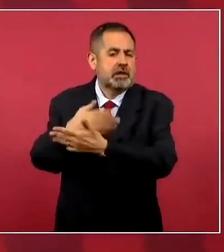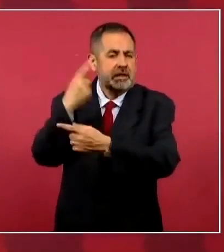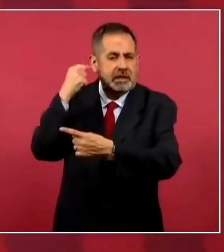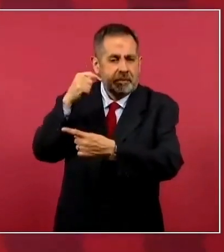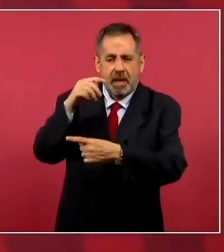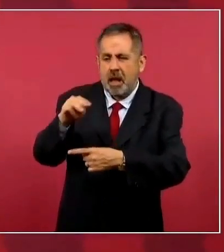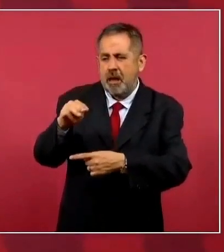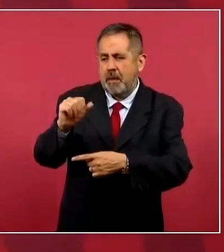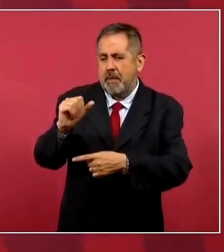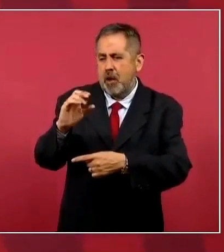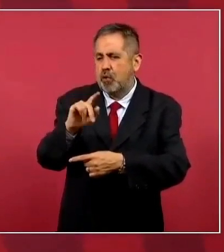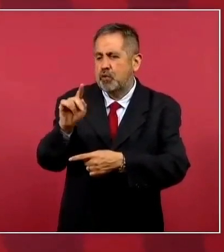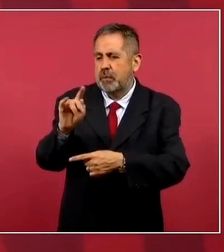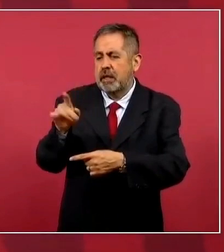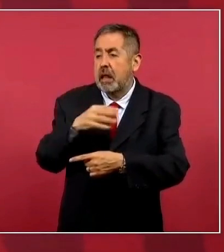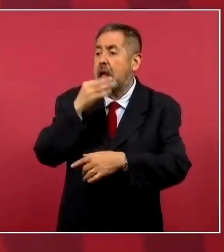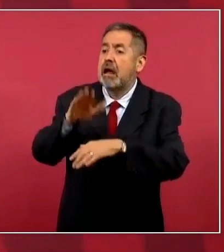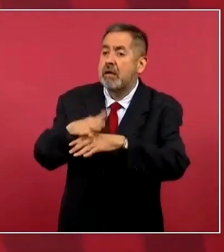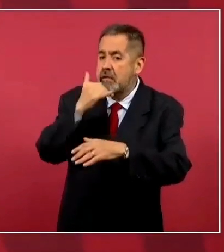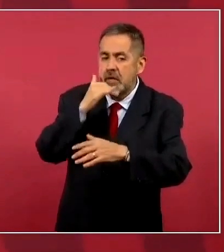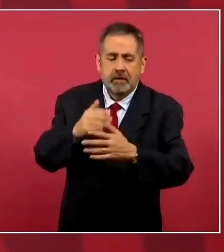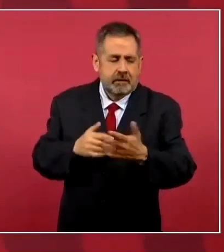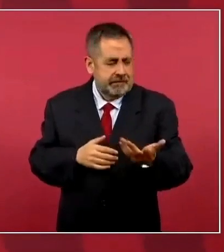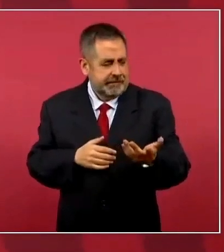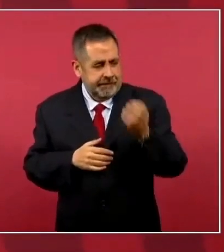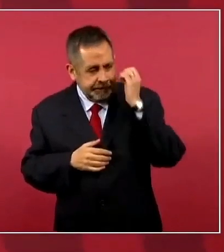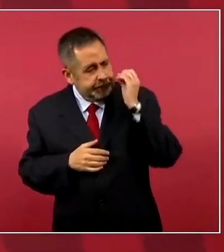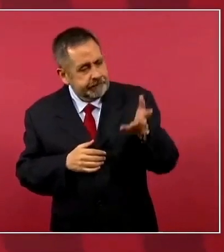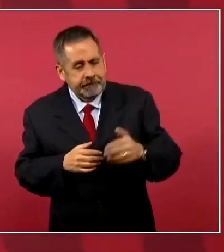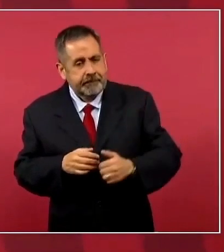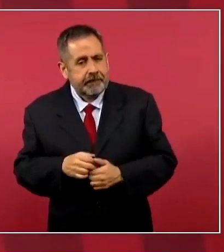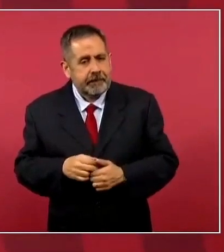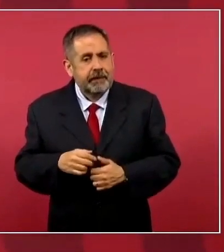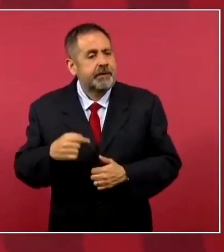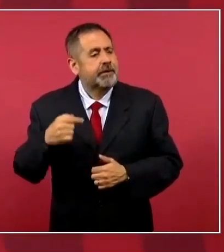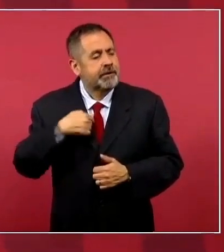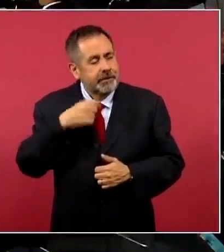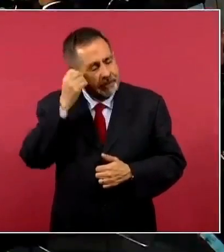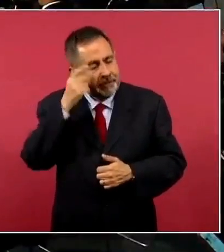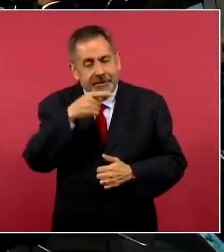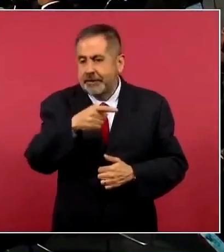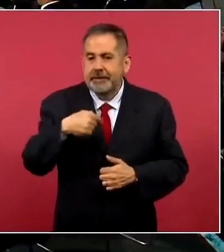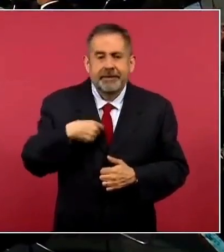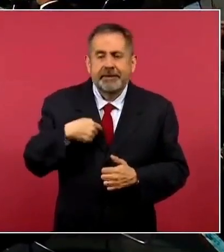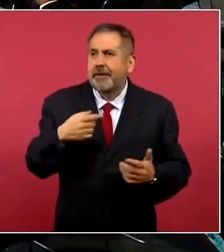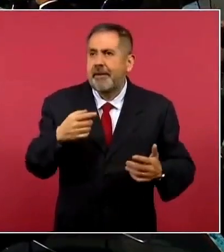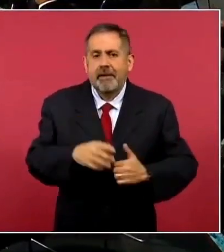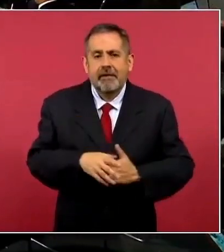de Macuspana. Se le olvidó que yo digo